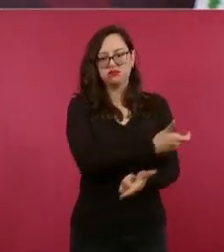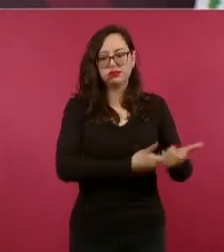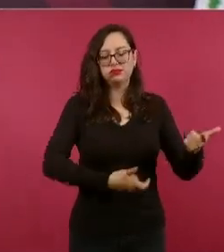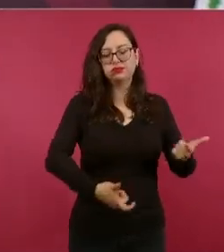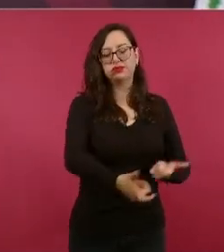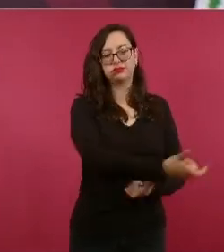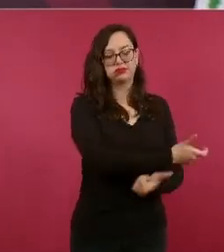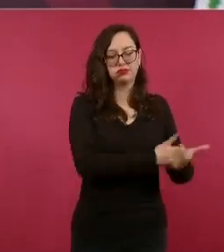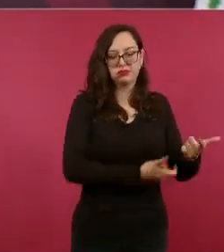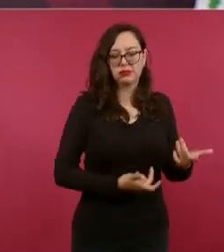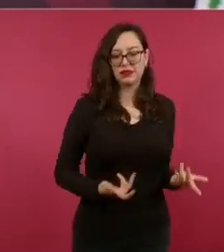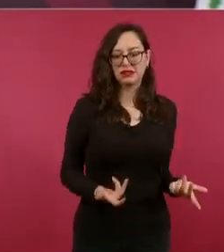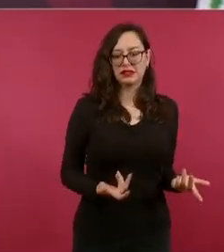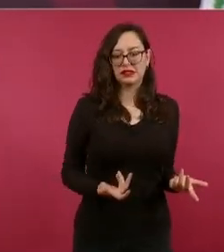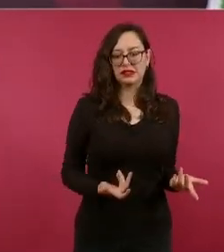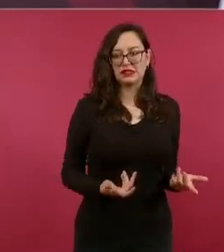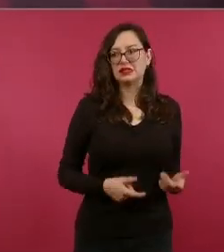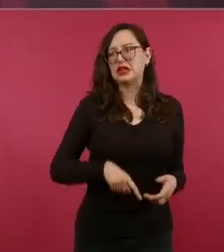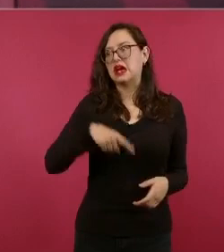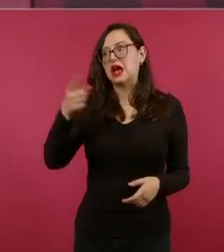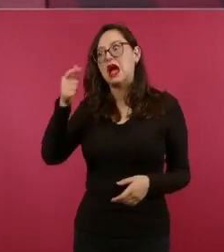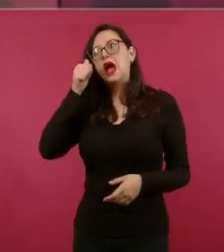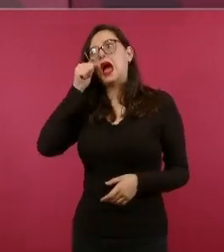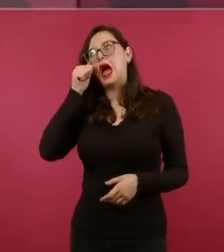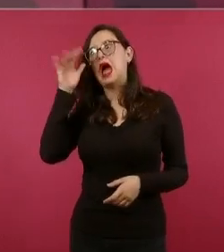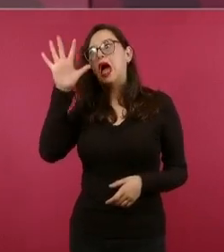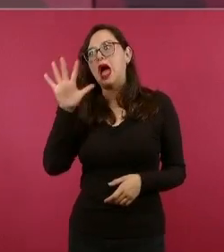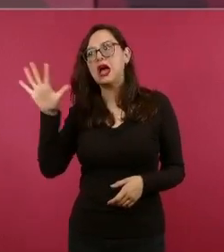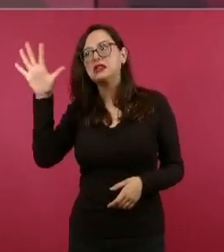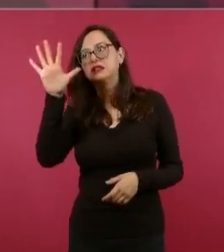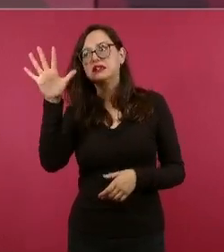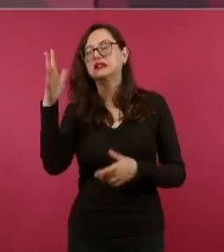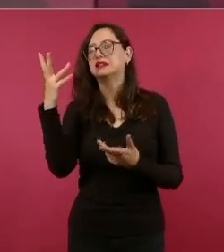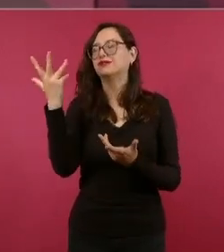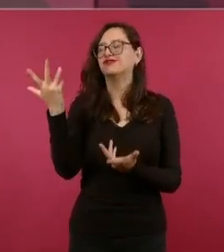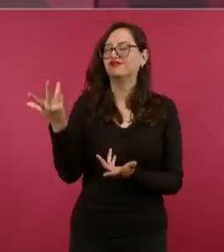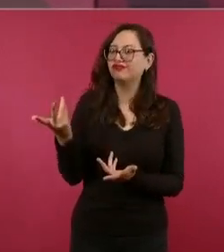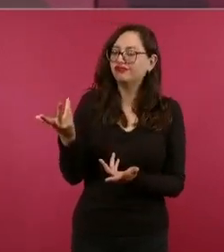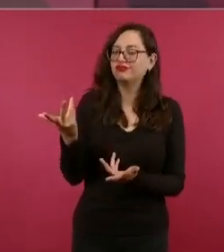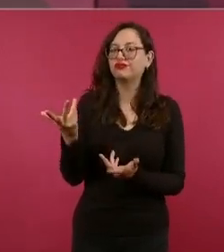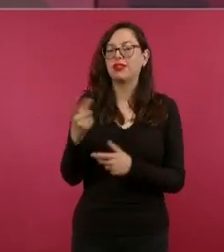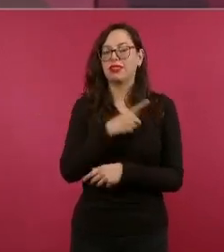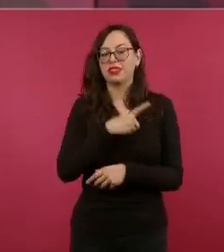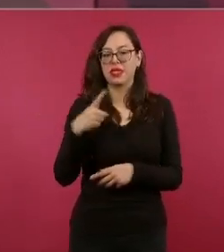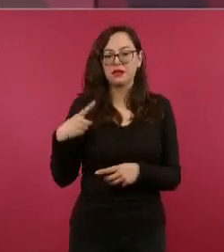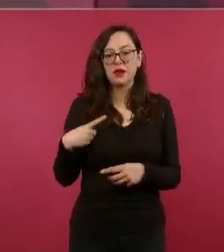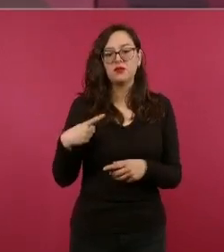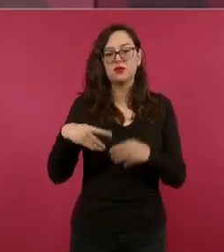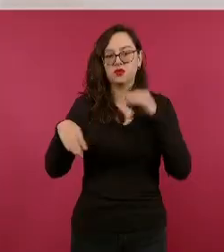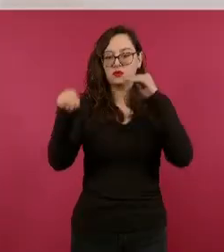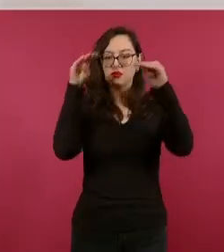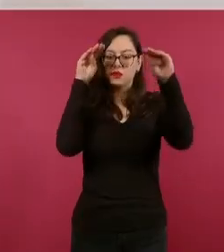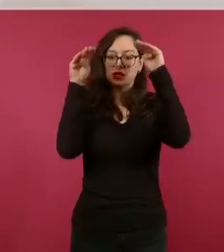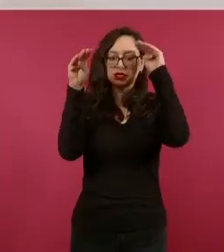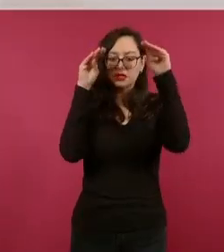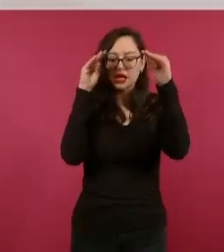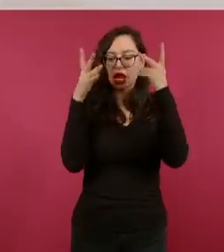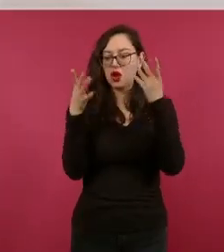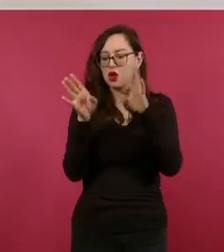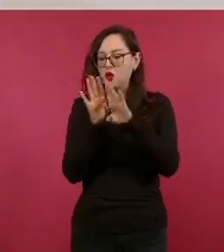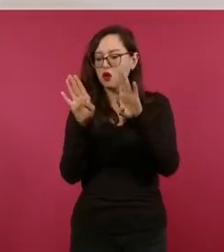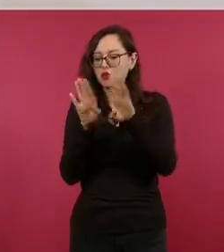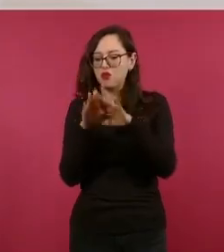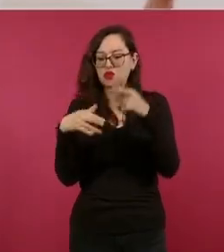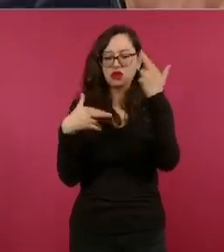hacen un análisis del comportamiento en cuanto a desarrollo económico y comercial de